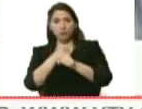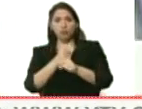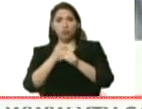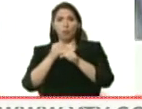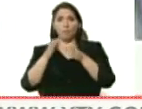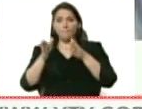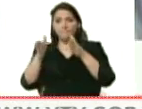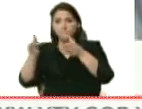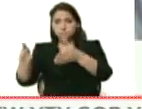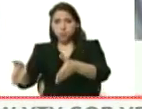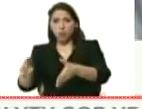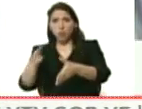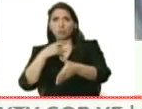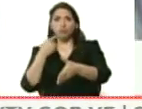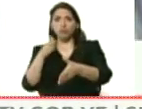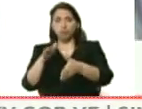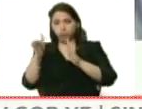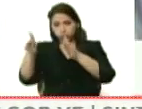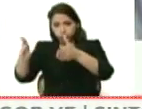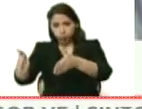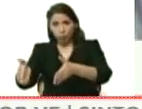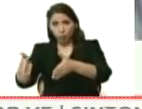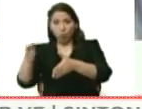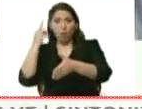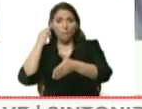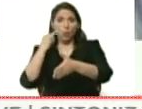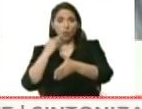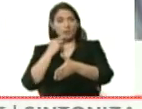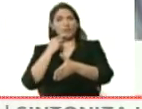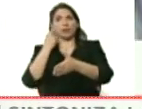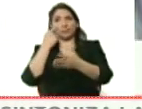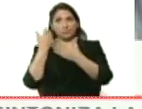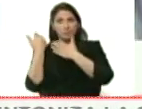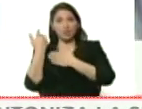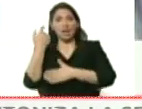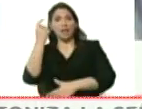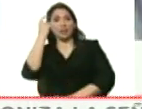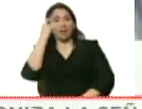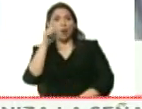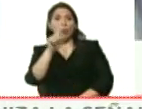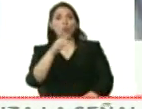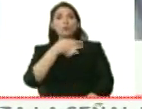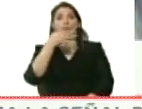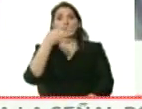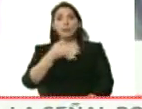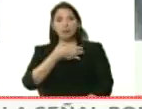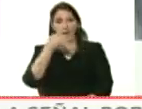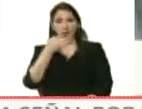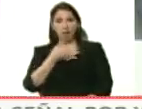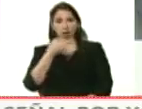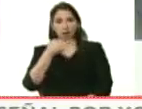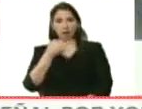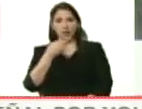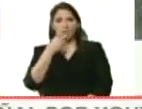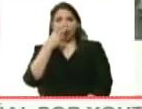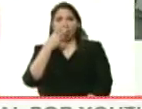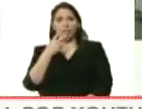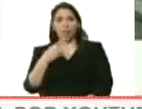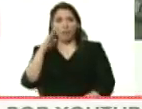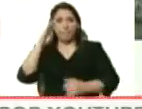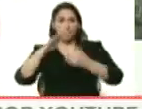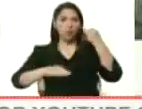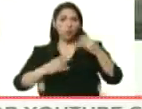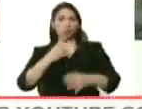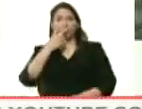jefe Simón Bolívar. Ese día, a la 1 de la tarde, exhaló su último aliento